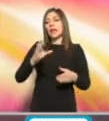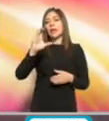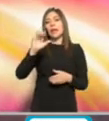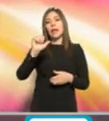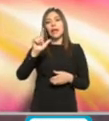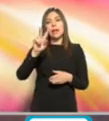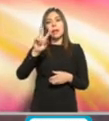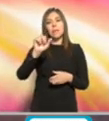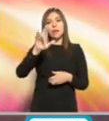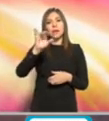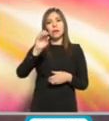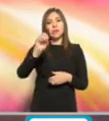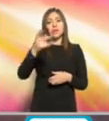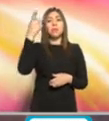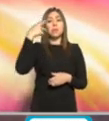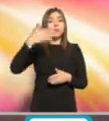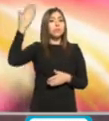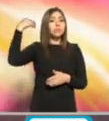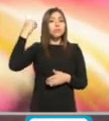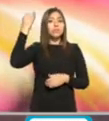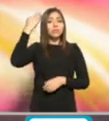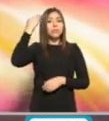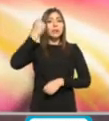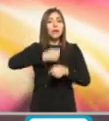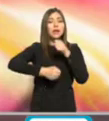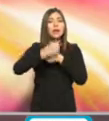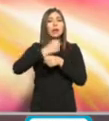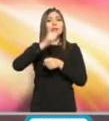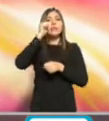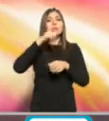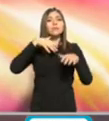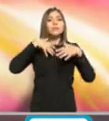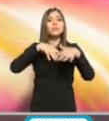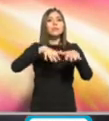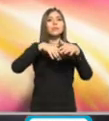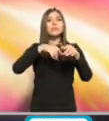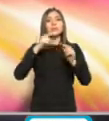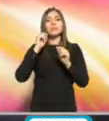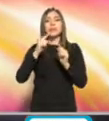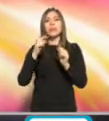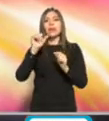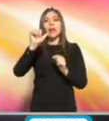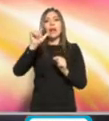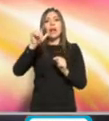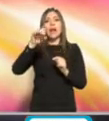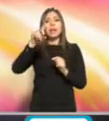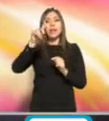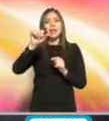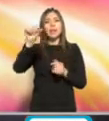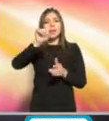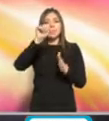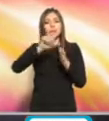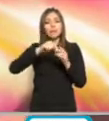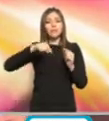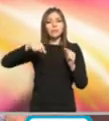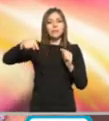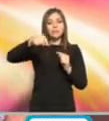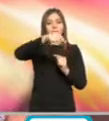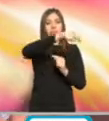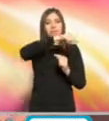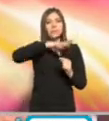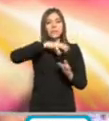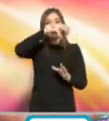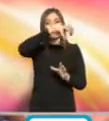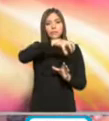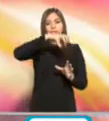siglos y medio se hacían las procesiones alrededor de la Alameda donde estaban colocadas las capillas de la Semana